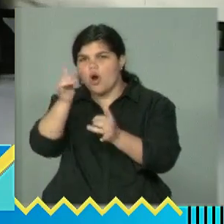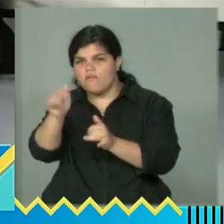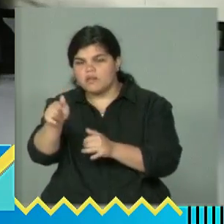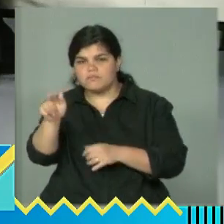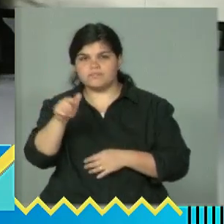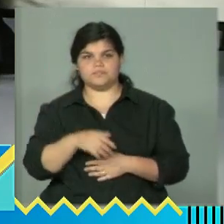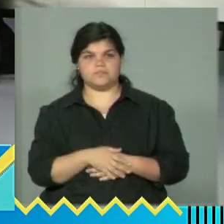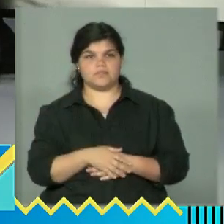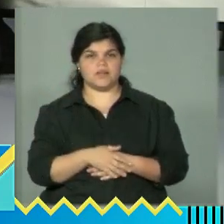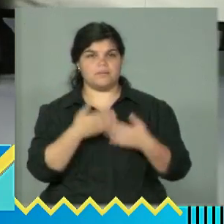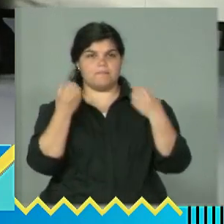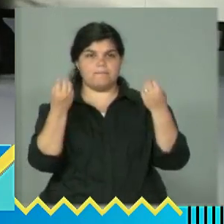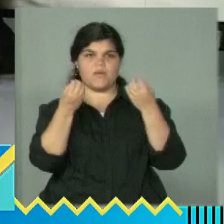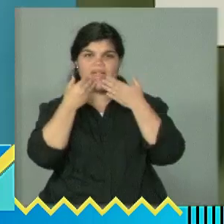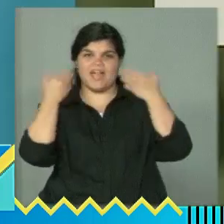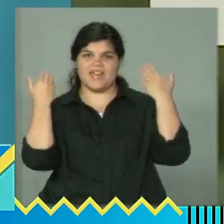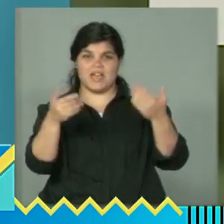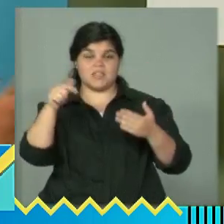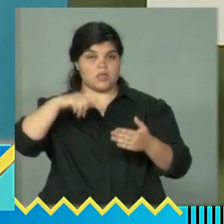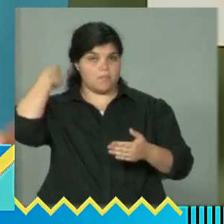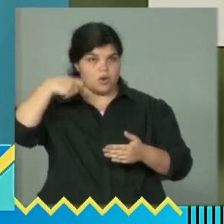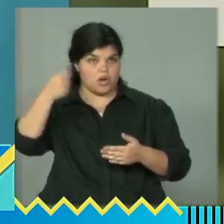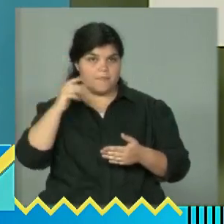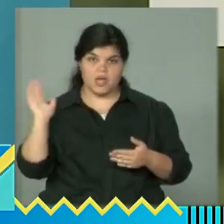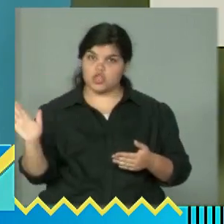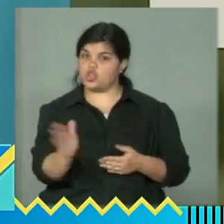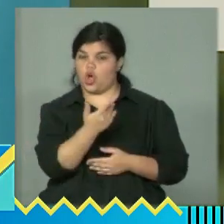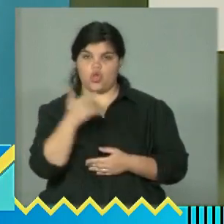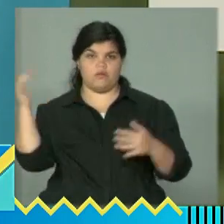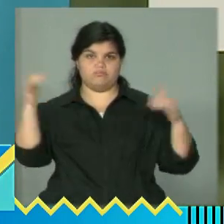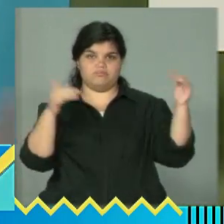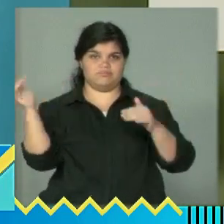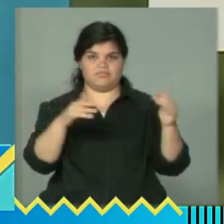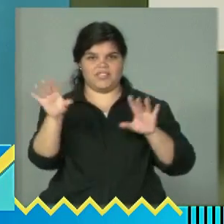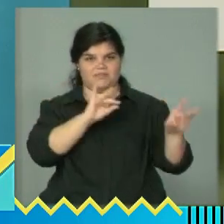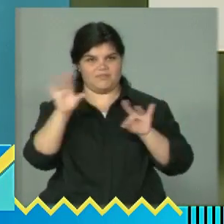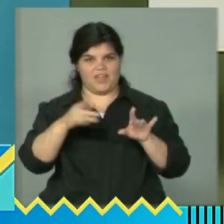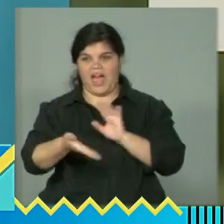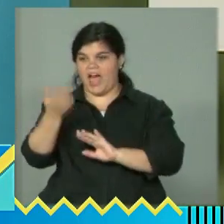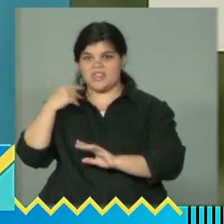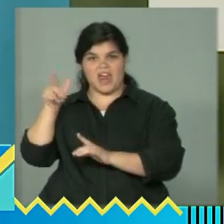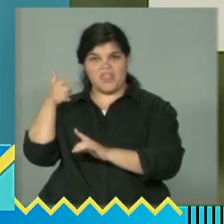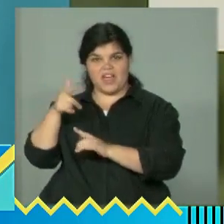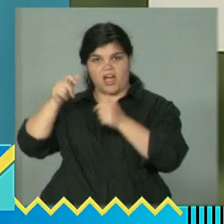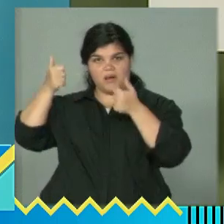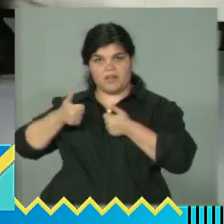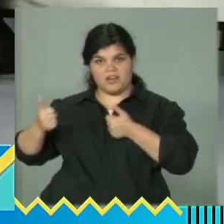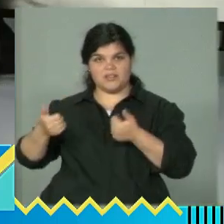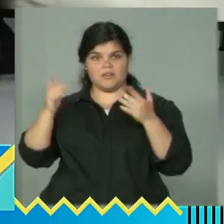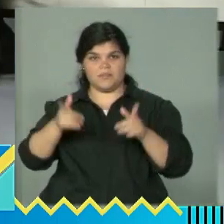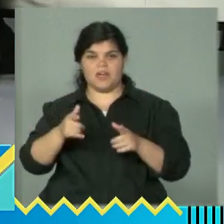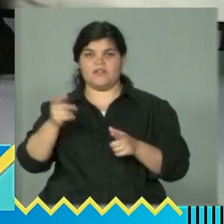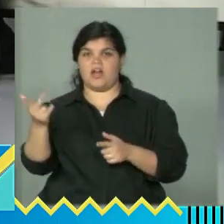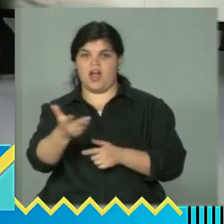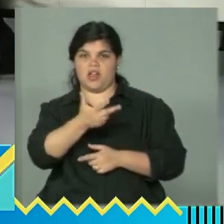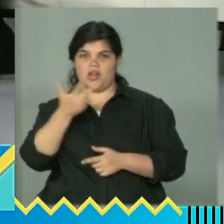Chicos, muchísimas gracias por este programa. La verdad, a todos los que han pasado por acá, a los que han estado detrás de cámara también. Analía, muchísimas gracias.